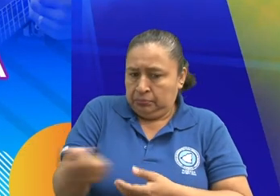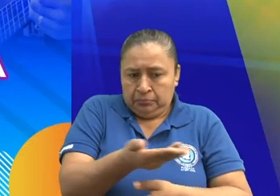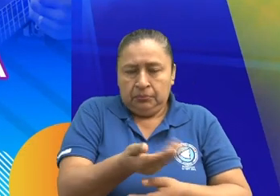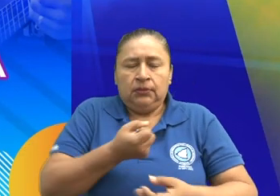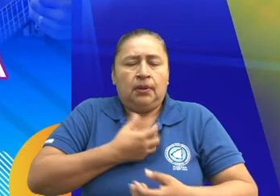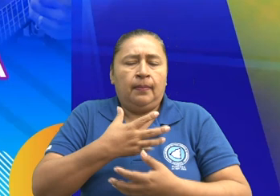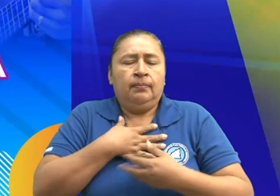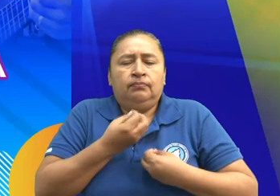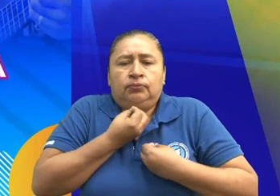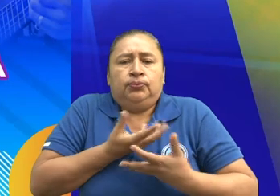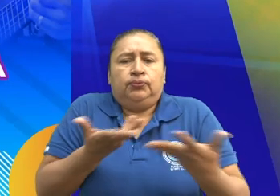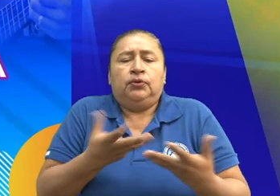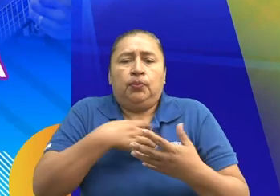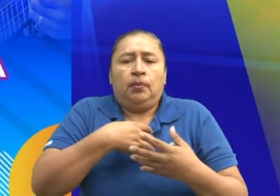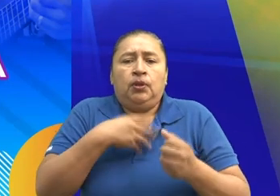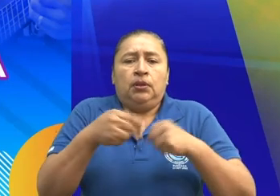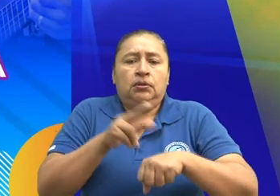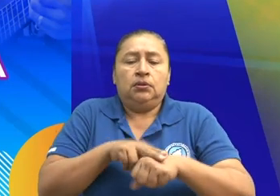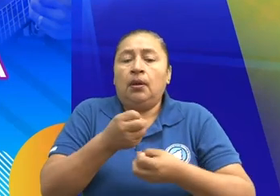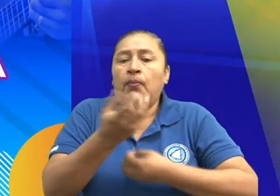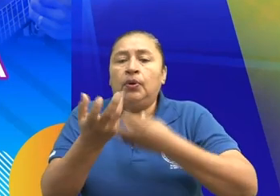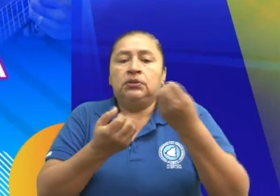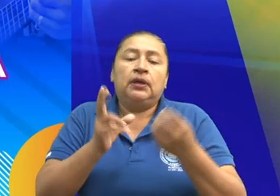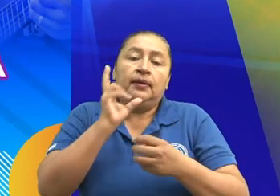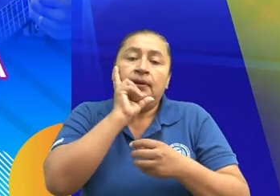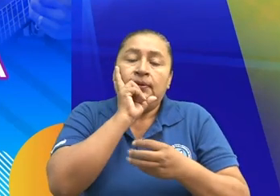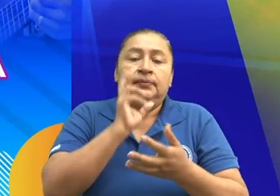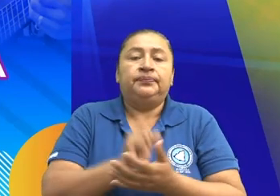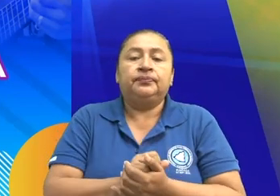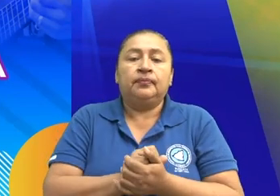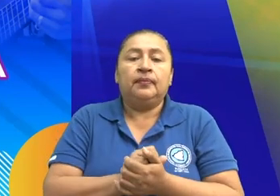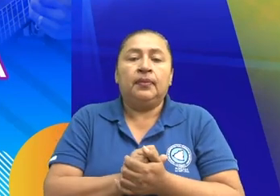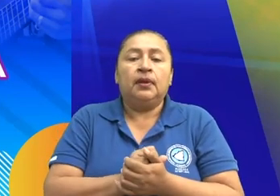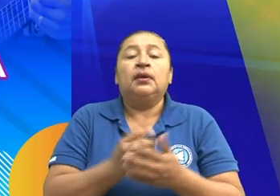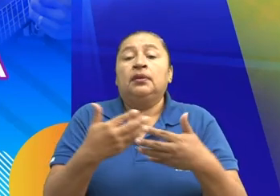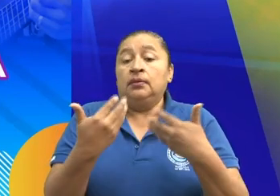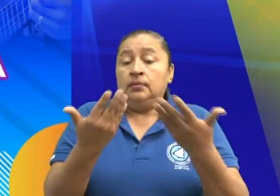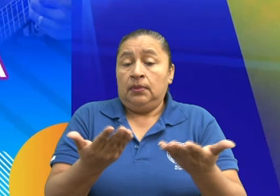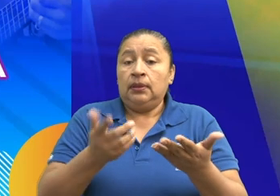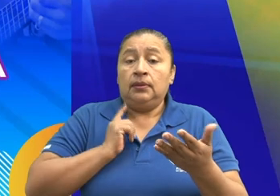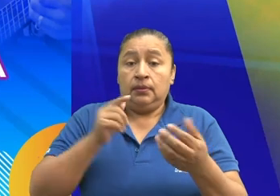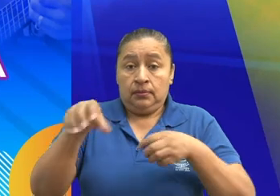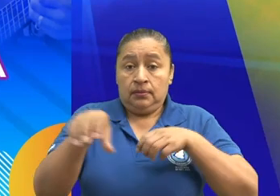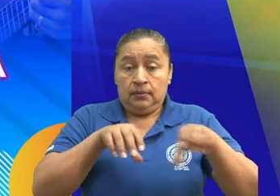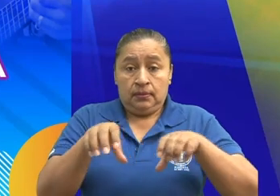ese nacionalismo por medio de la poesía de Rubén Darío. También tenemos